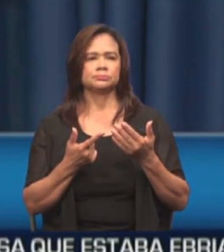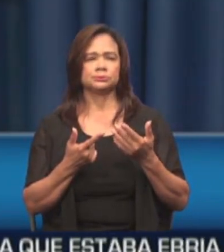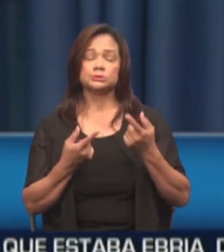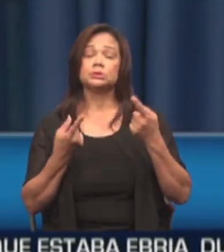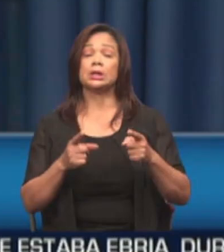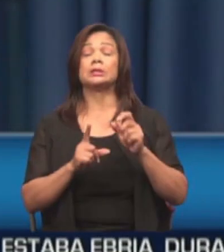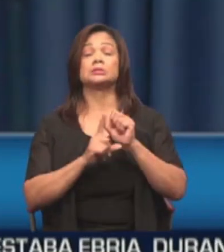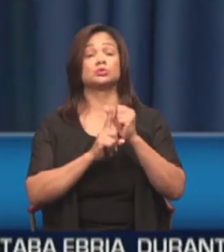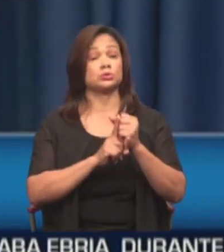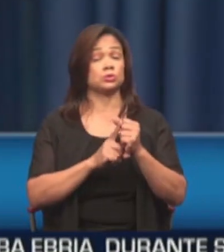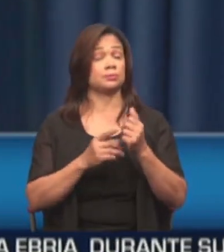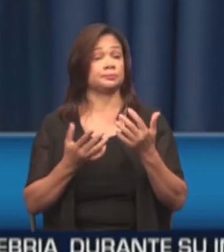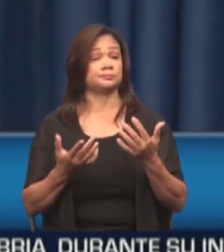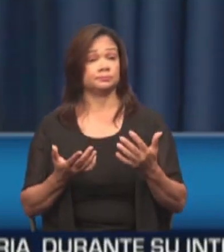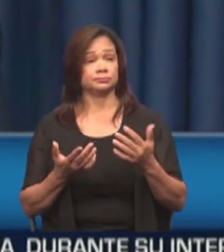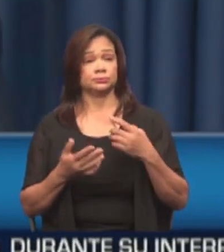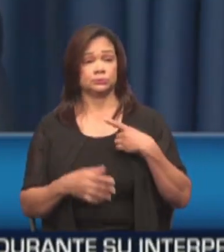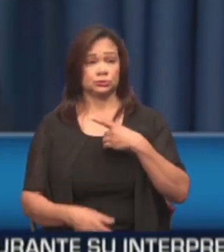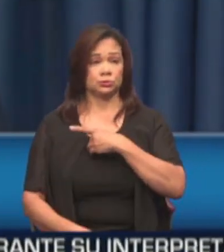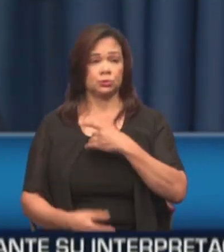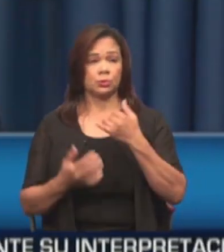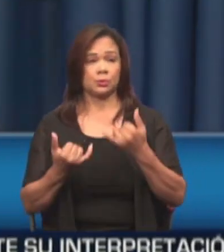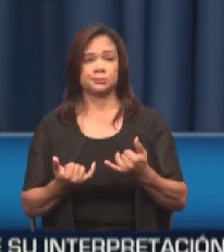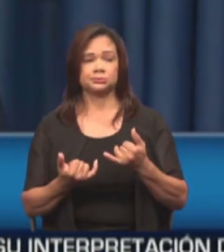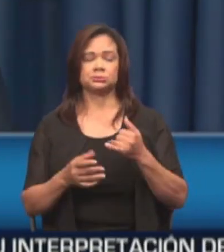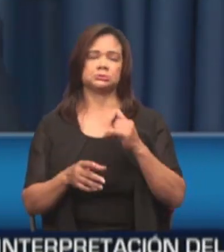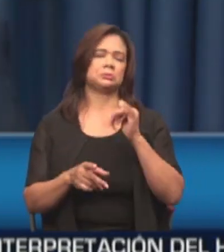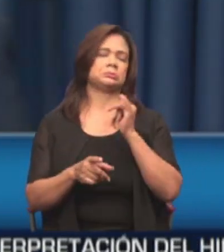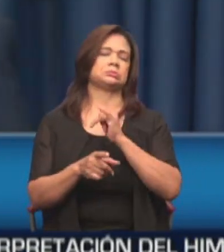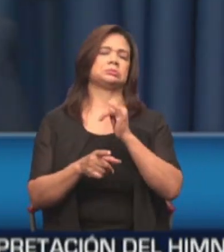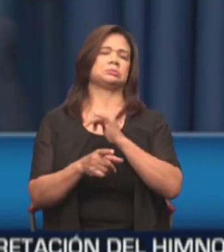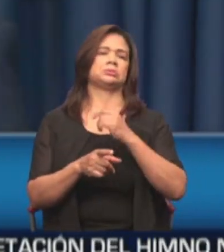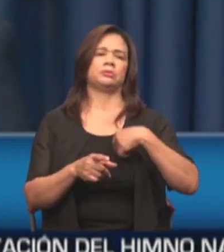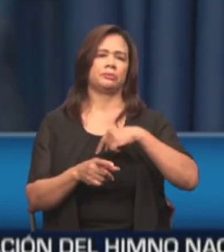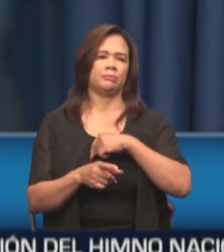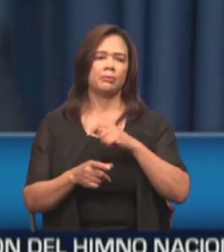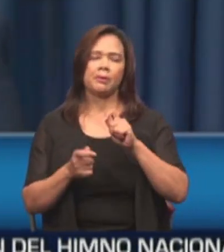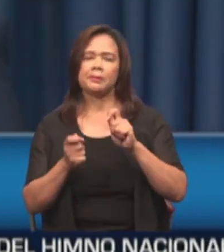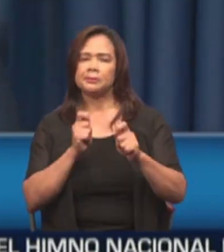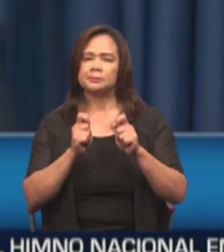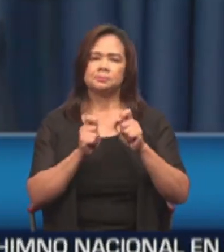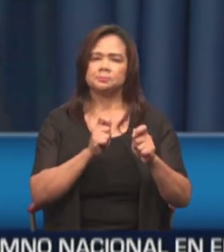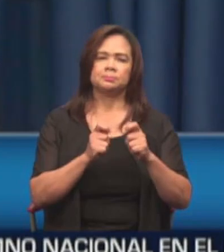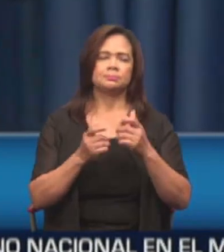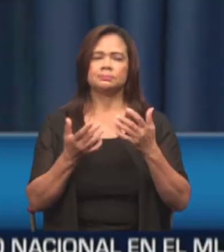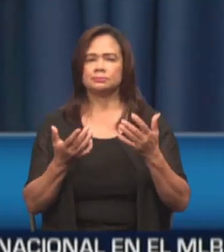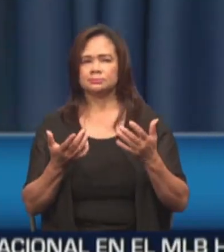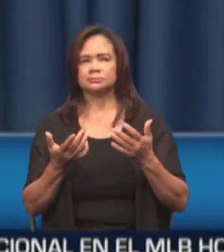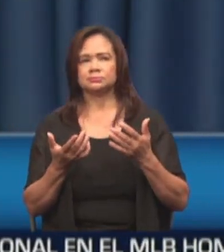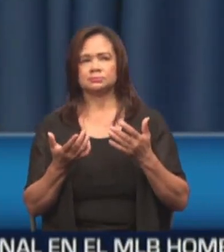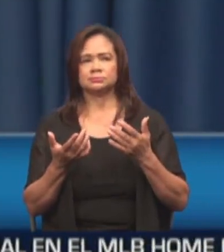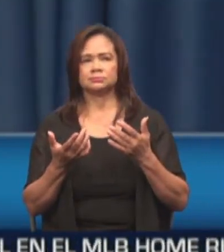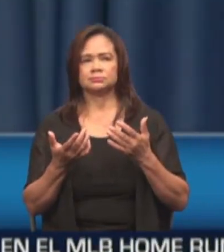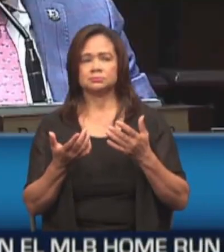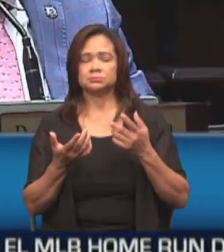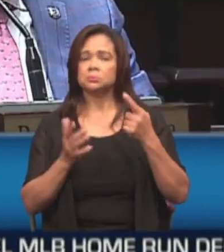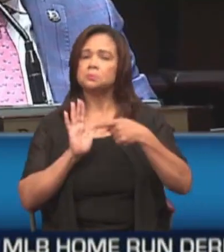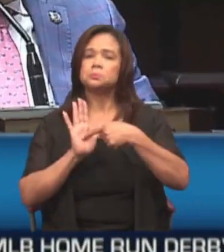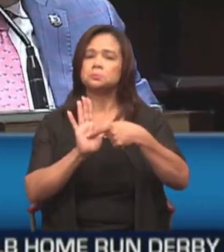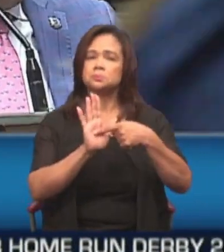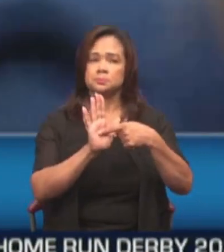aprobándose eh los diputados hoy se burlan de nosotros haciendo algunas eh algunos